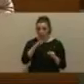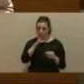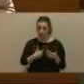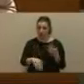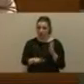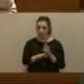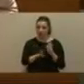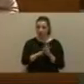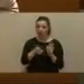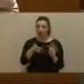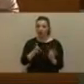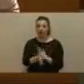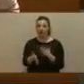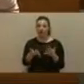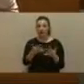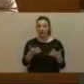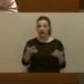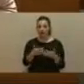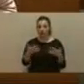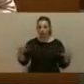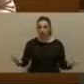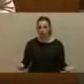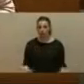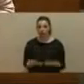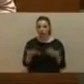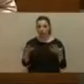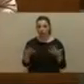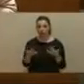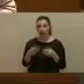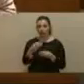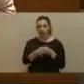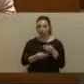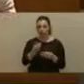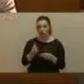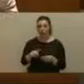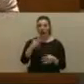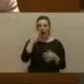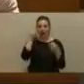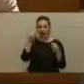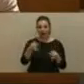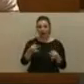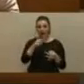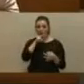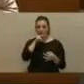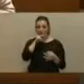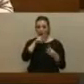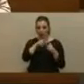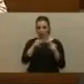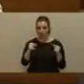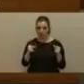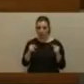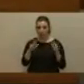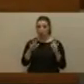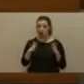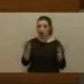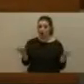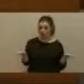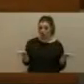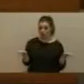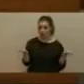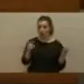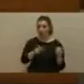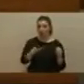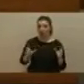que es el texto que promociona el uso y garantiza del bable asturiano. Pero es que, claro, los